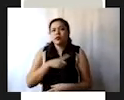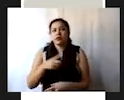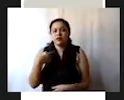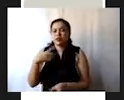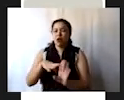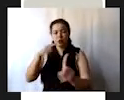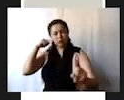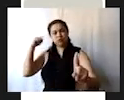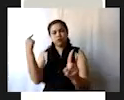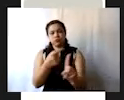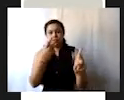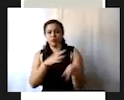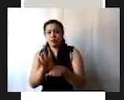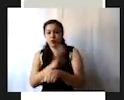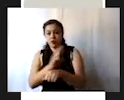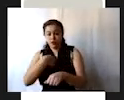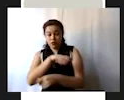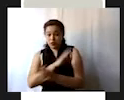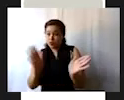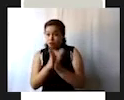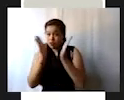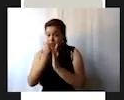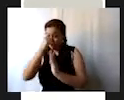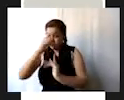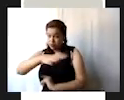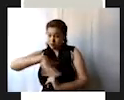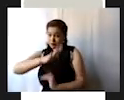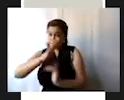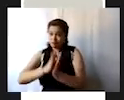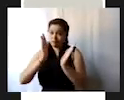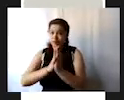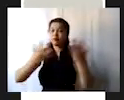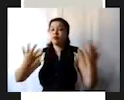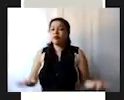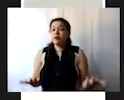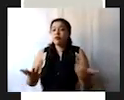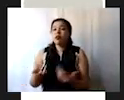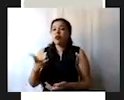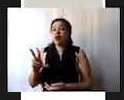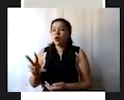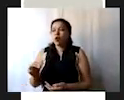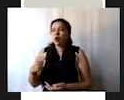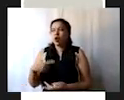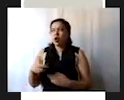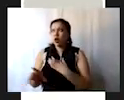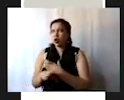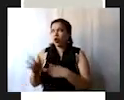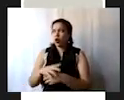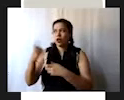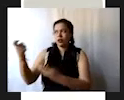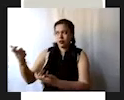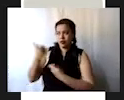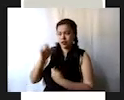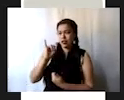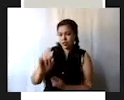¿Cuál es el beneficio de participar en estos espacios? No solamente verlo como, bueno, me va a traer financiamiento, me